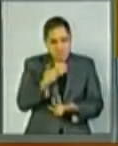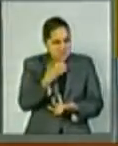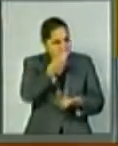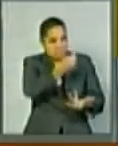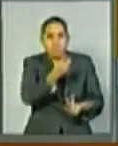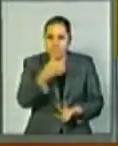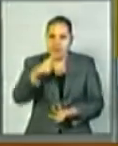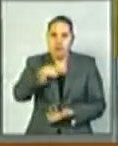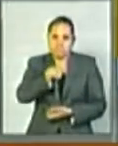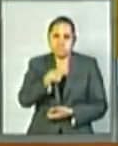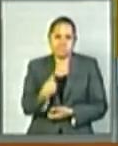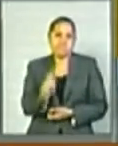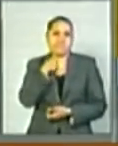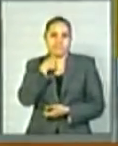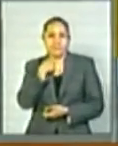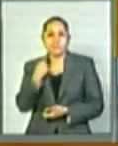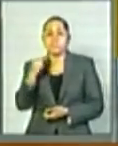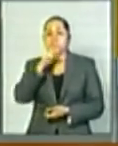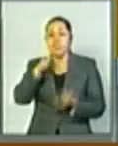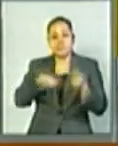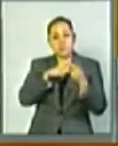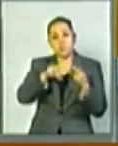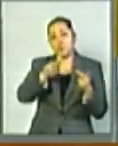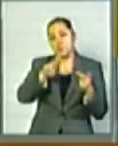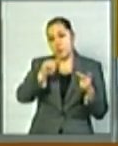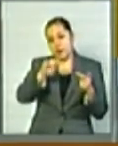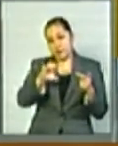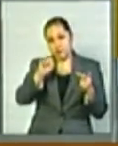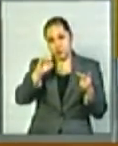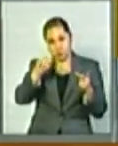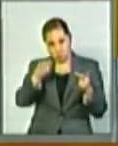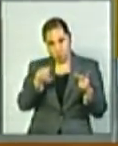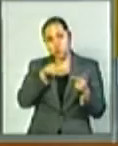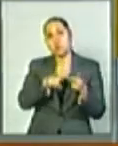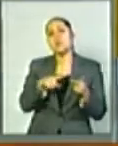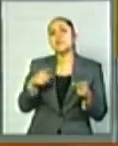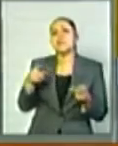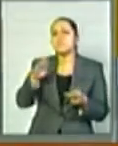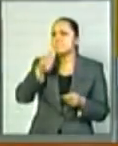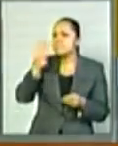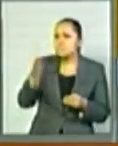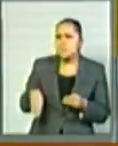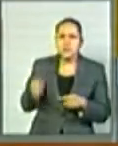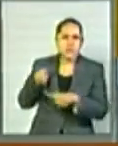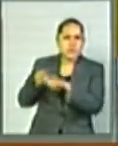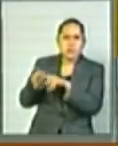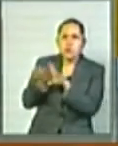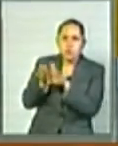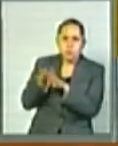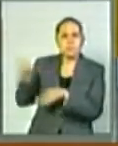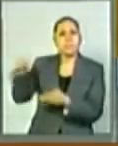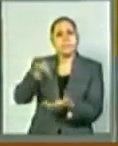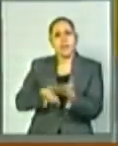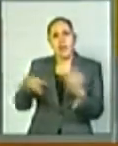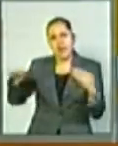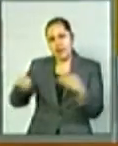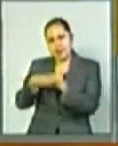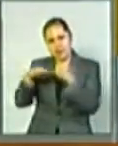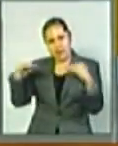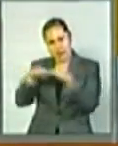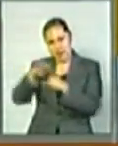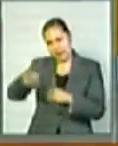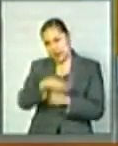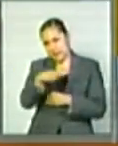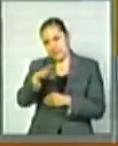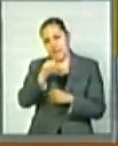de Pungarabato, Guerrero, Ambrosio Soto Duarte, fue asesinado en una emboscada en la carretera federal Ciudad